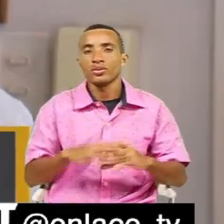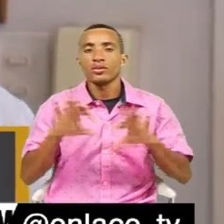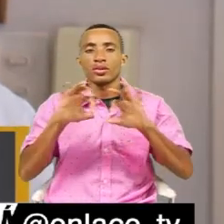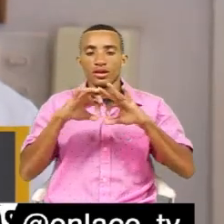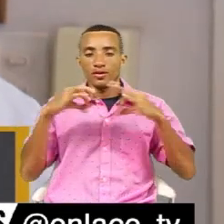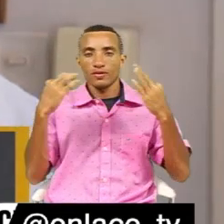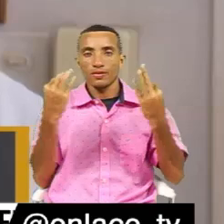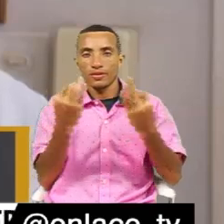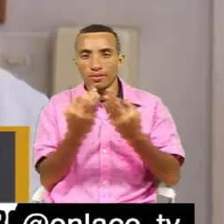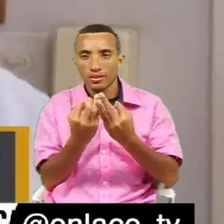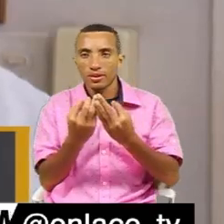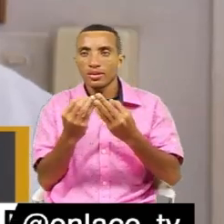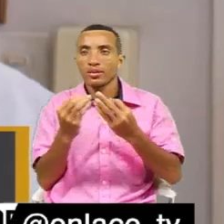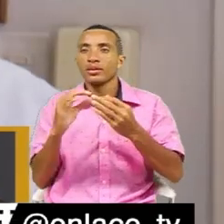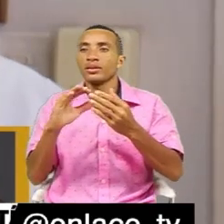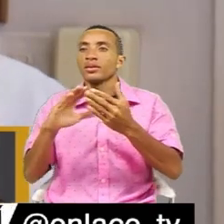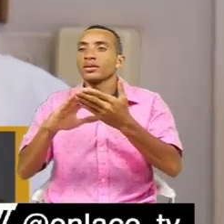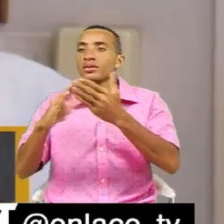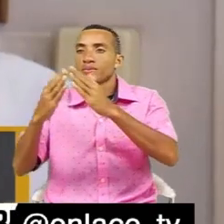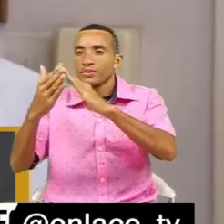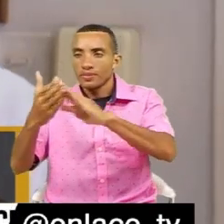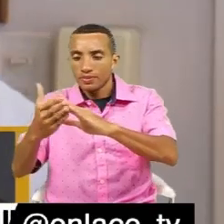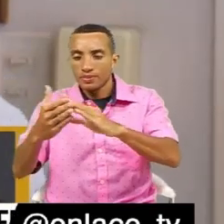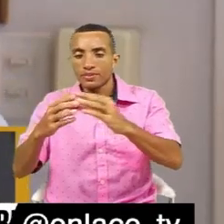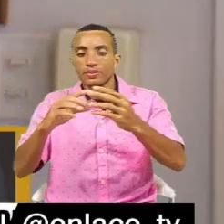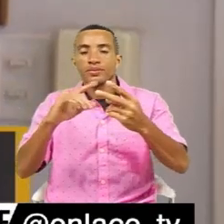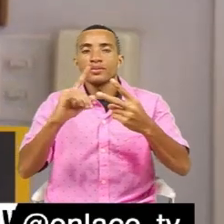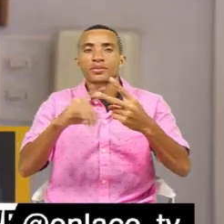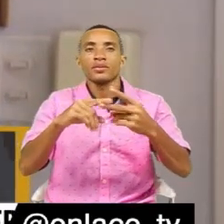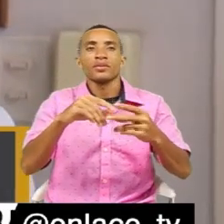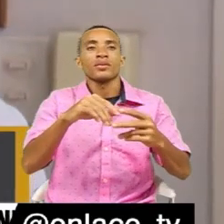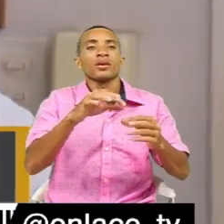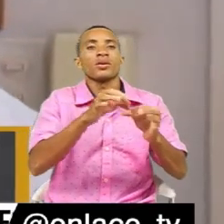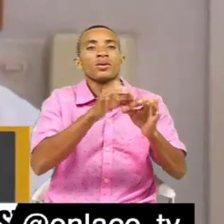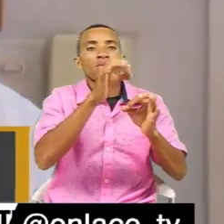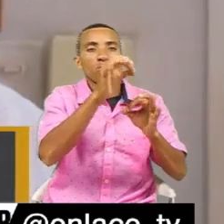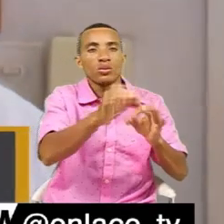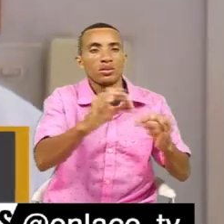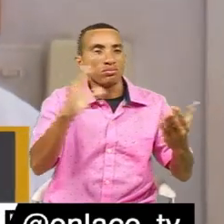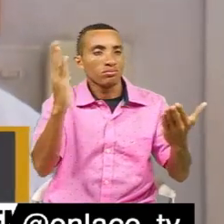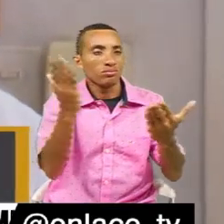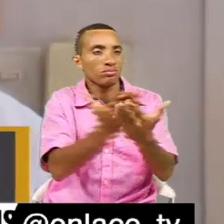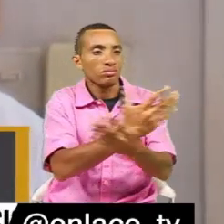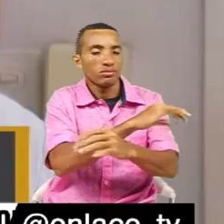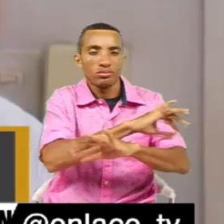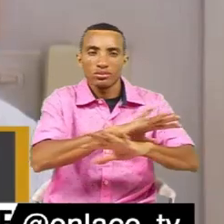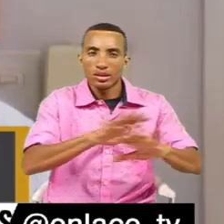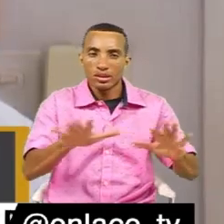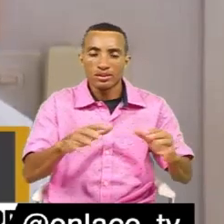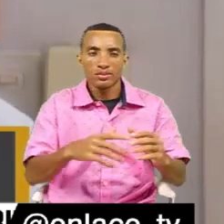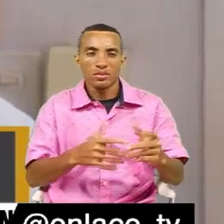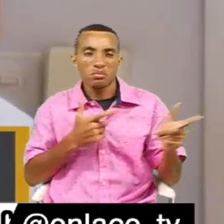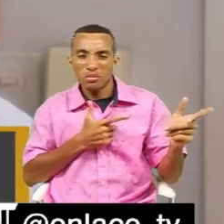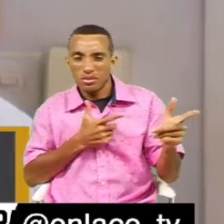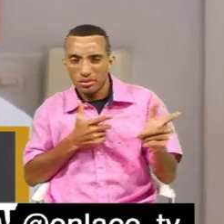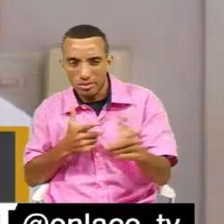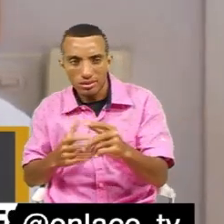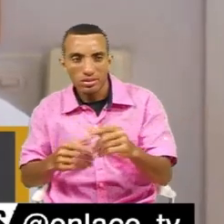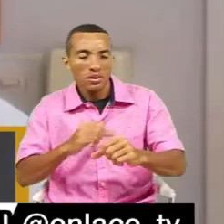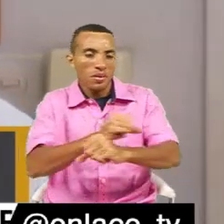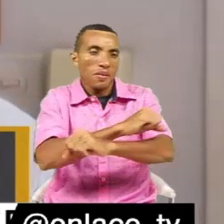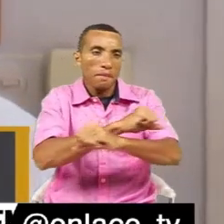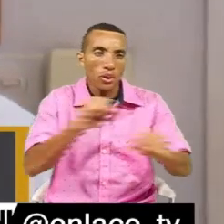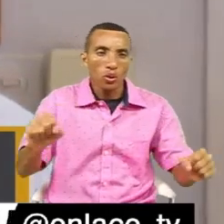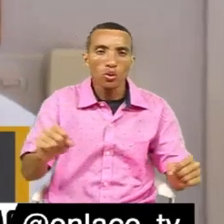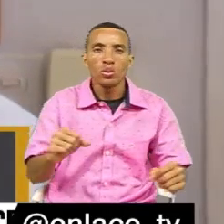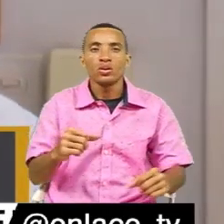familias, comunidades, poblaciones destruidas, de muchos actos terroristas, de muchos soldados y policías